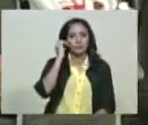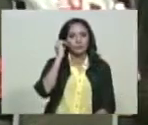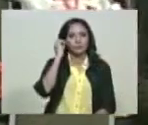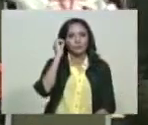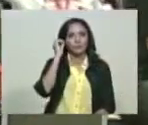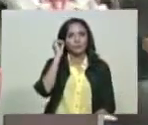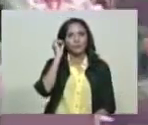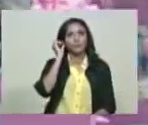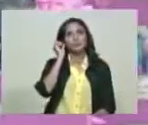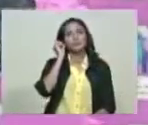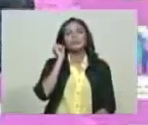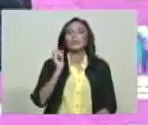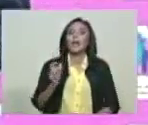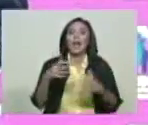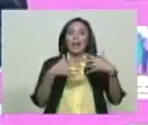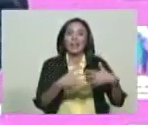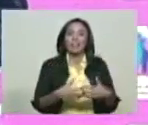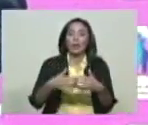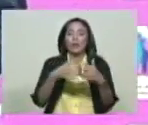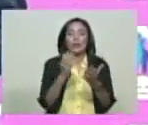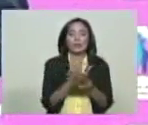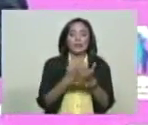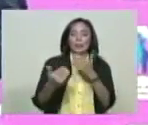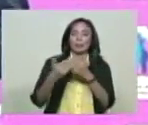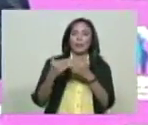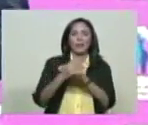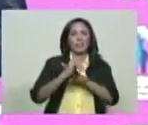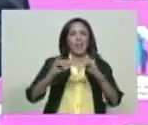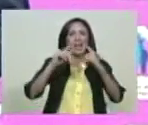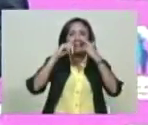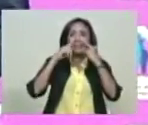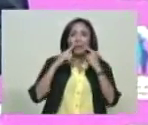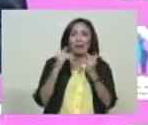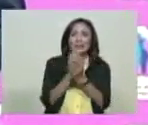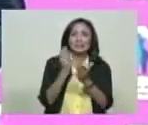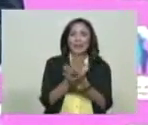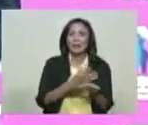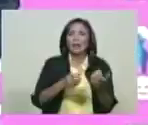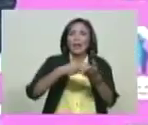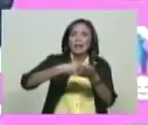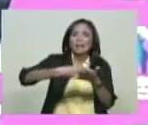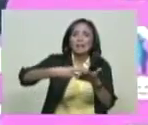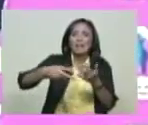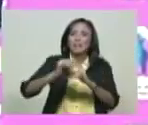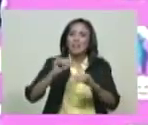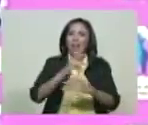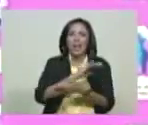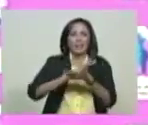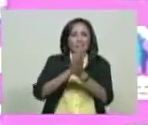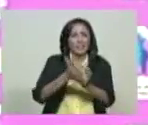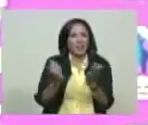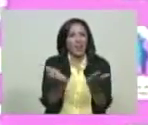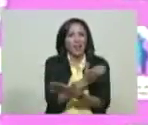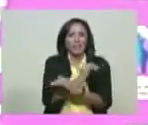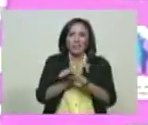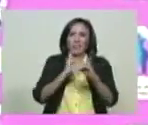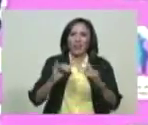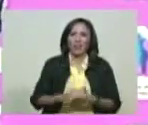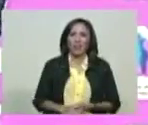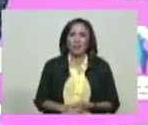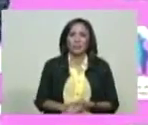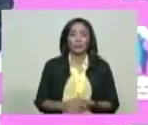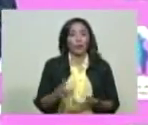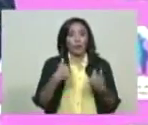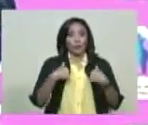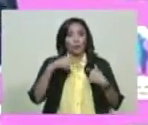a que el imperialismo nos agrede basta de lloriqueo vale así lo digo con responsabilidad ustedes no me ven